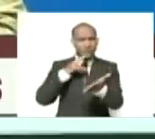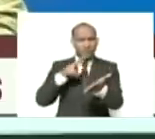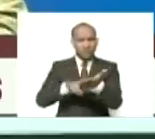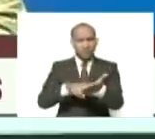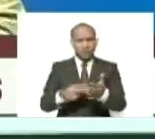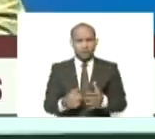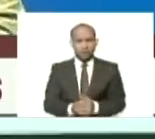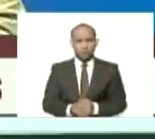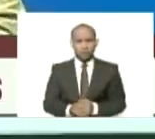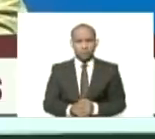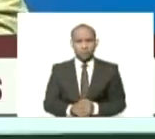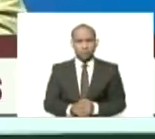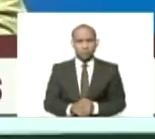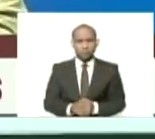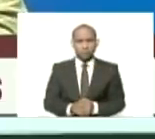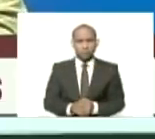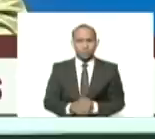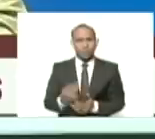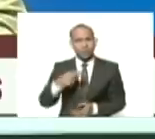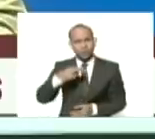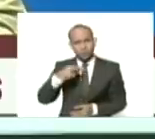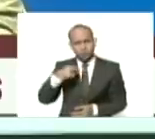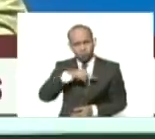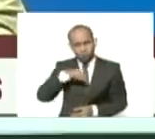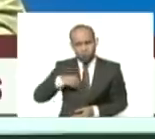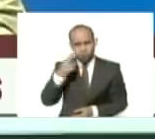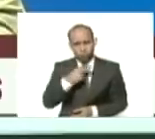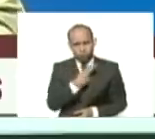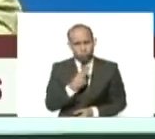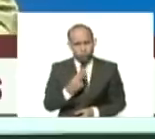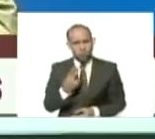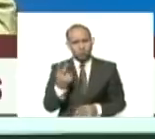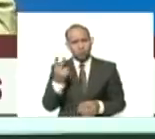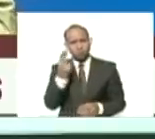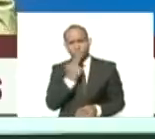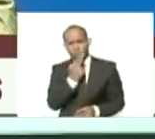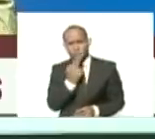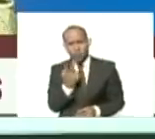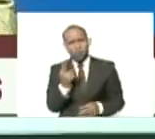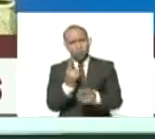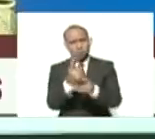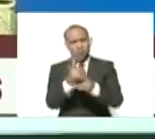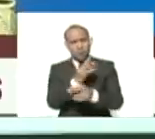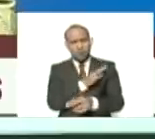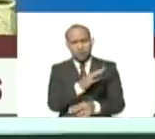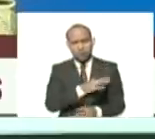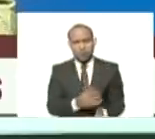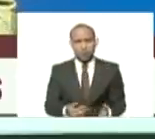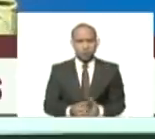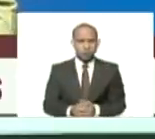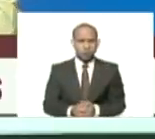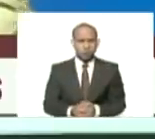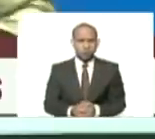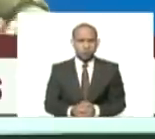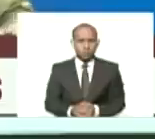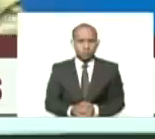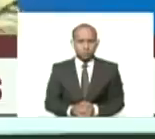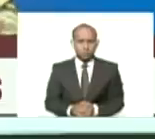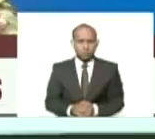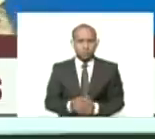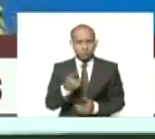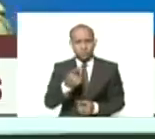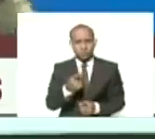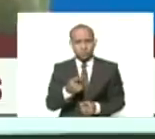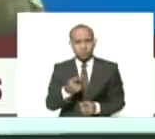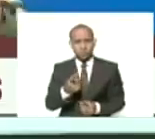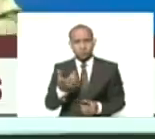ligas de los, de los medios dominantes, que dice Ignacio Rómenes, ¿verdad? Es un reto del